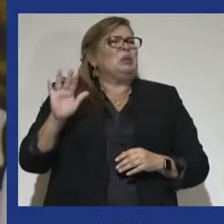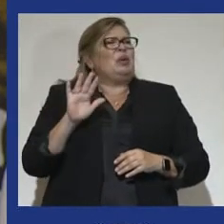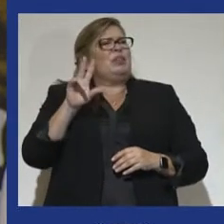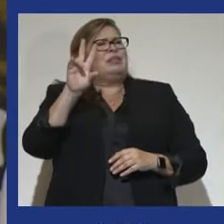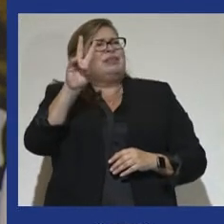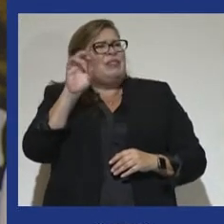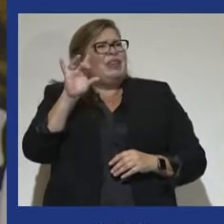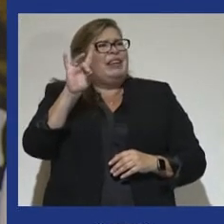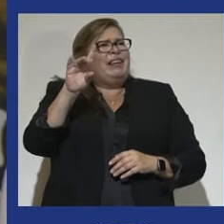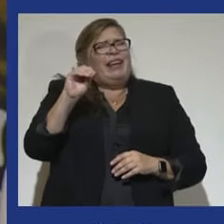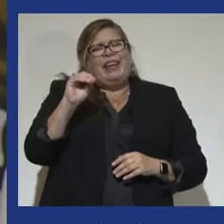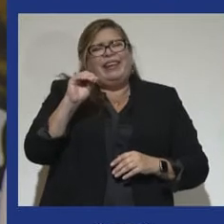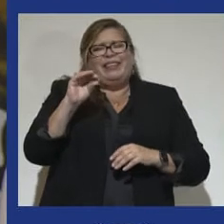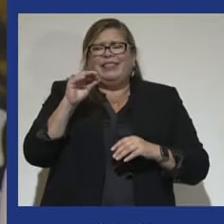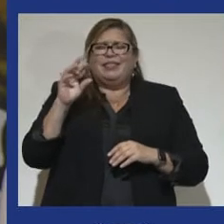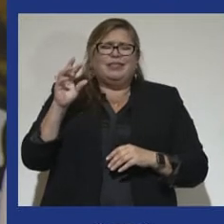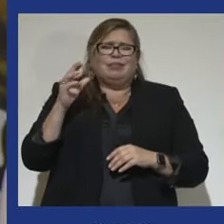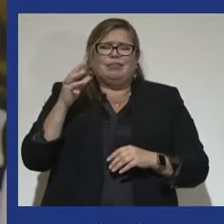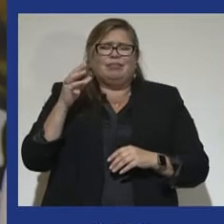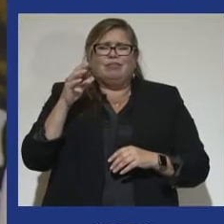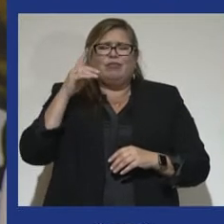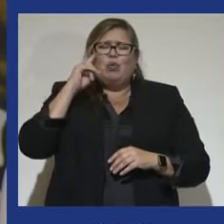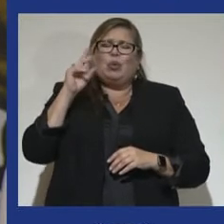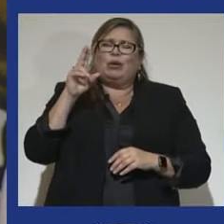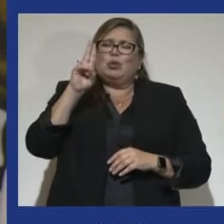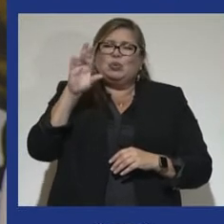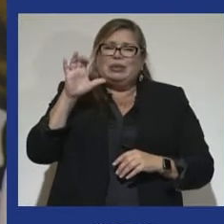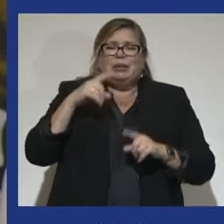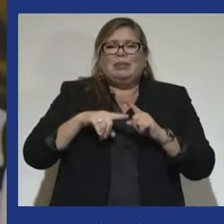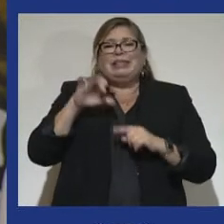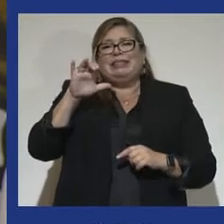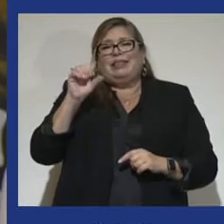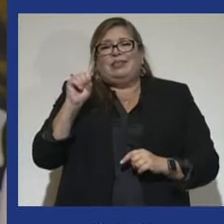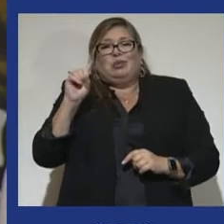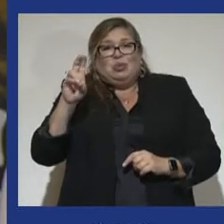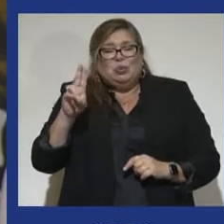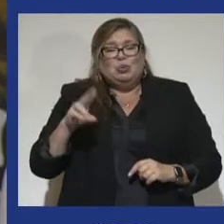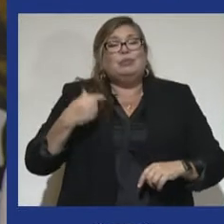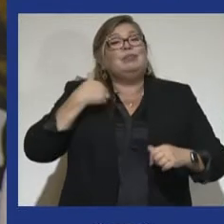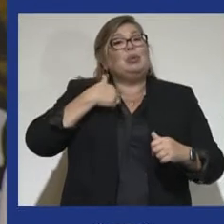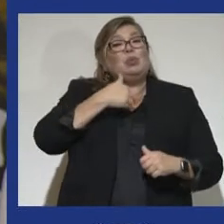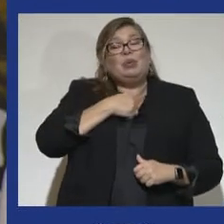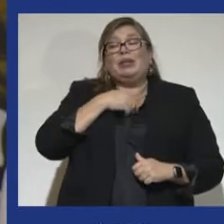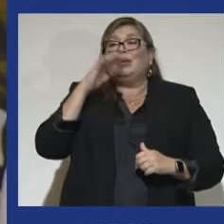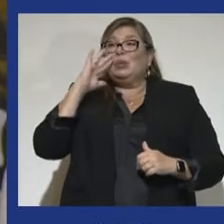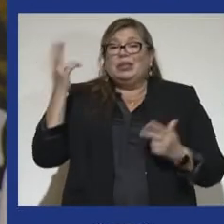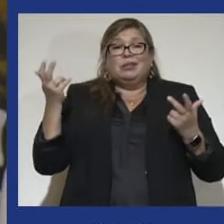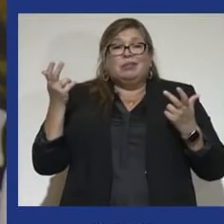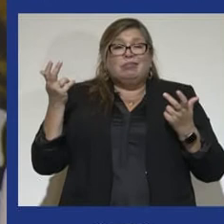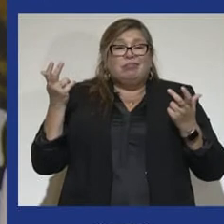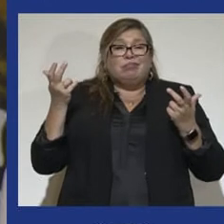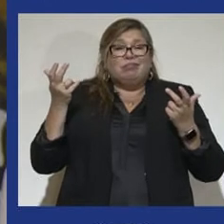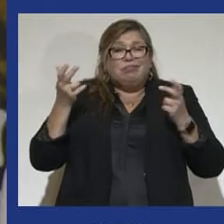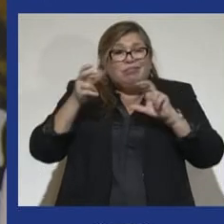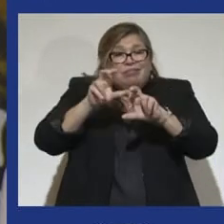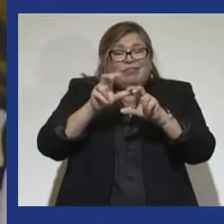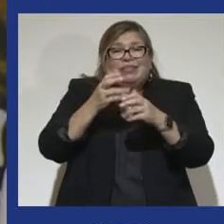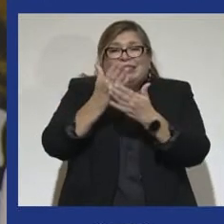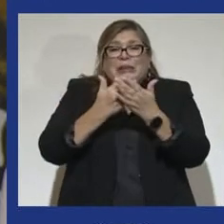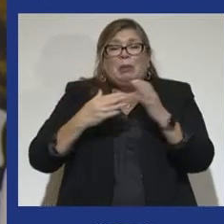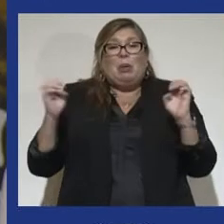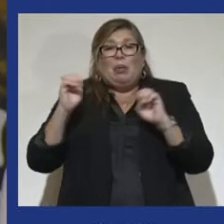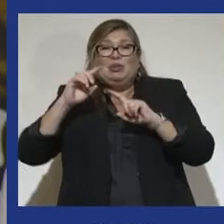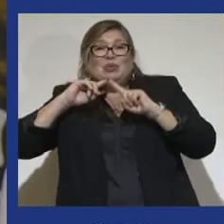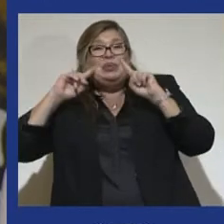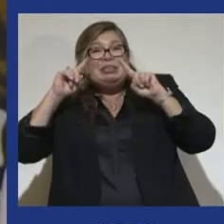unos 786 millones para la universidad de california uc es ee uu y estamos